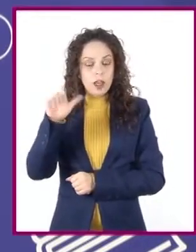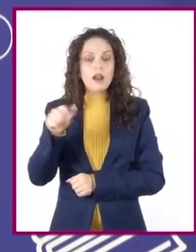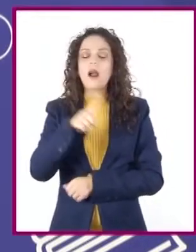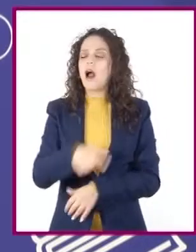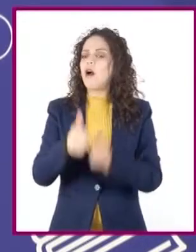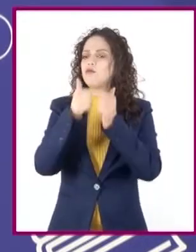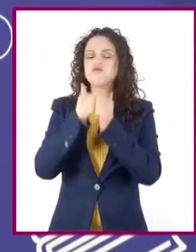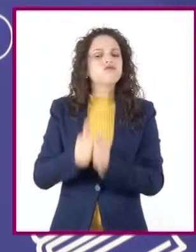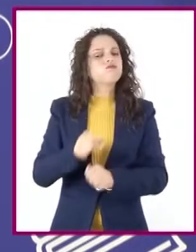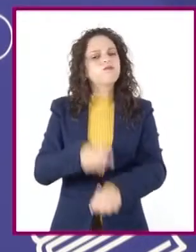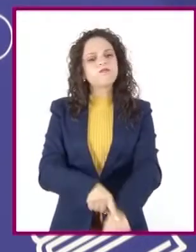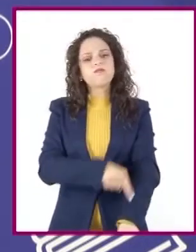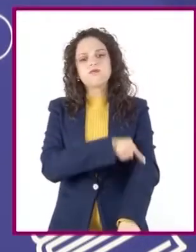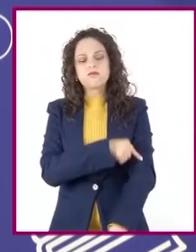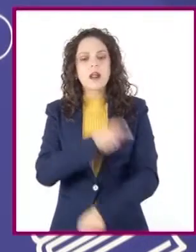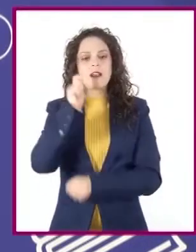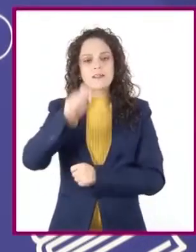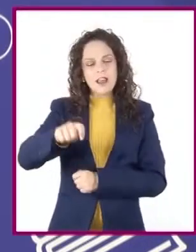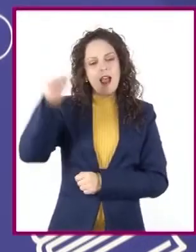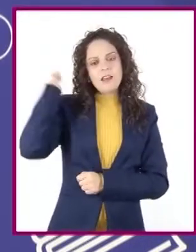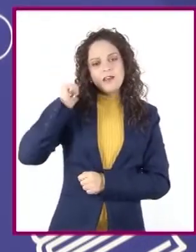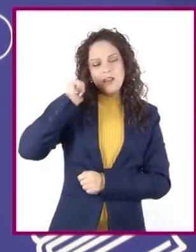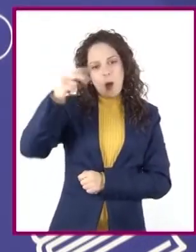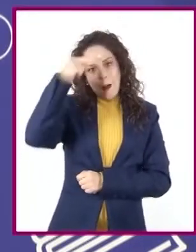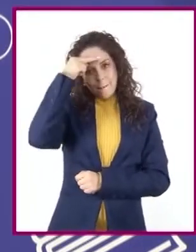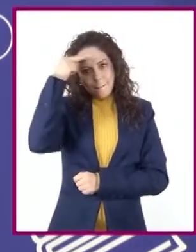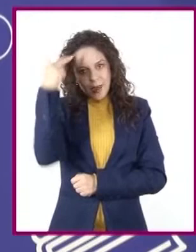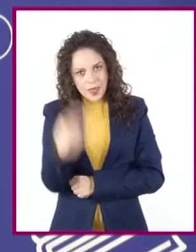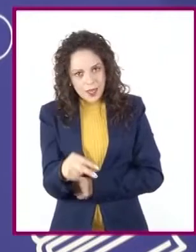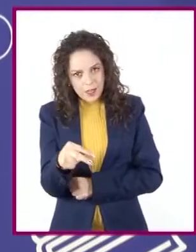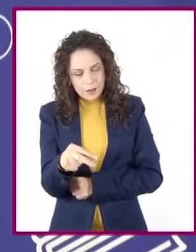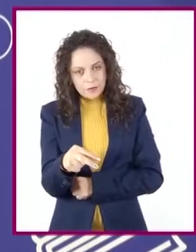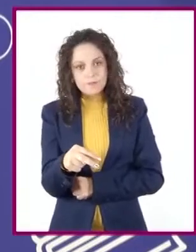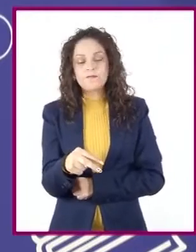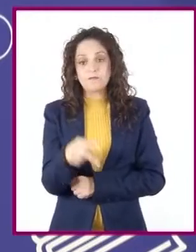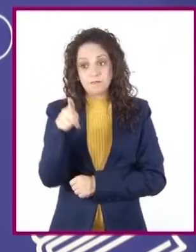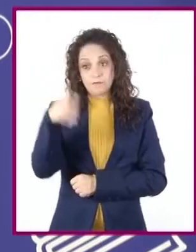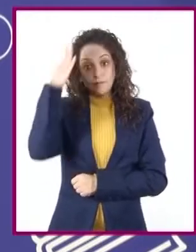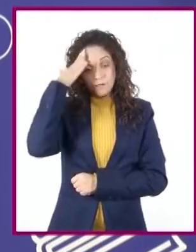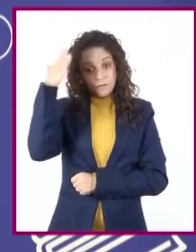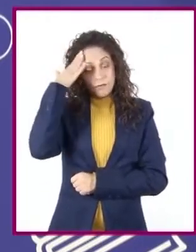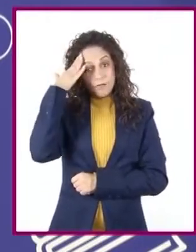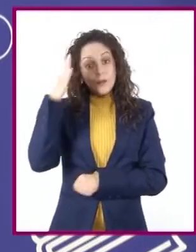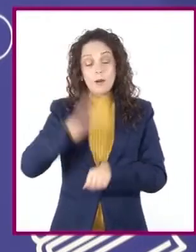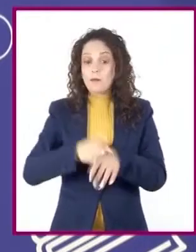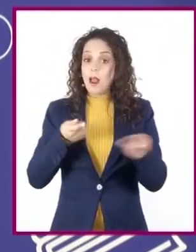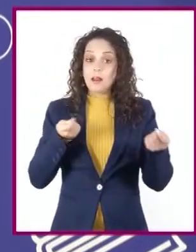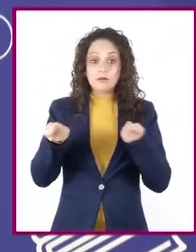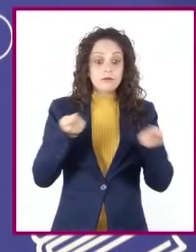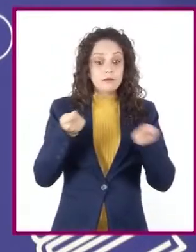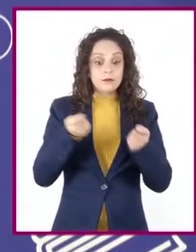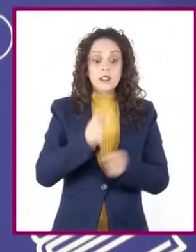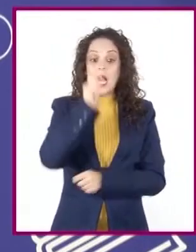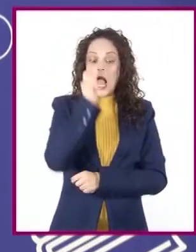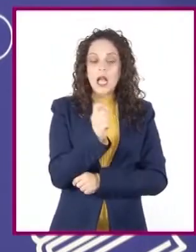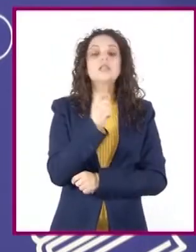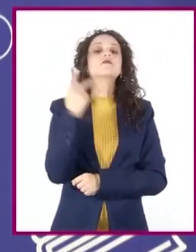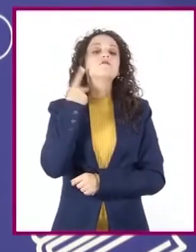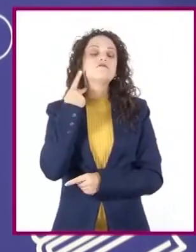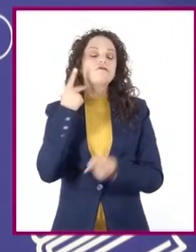antiguo, como el grupo dominante de una amplia región, con influencia en el ámbito